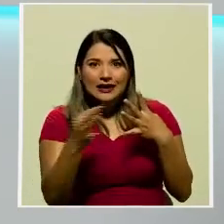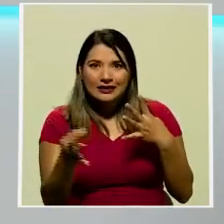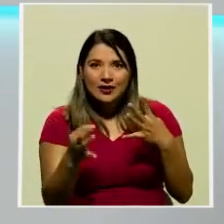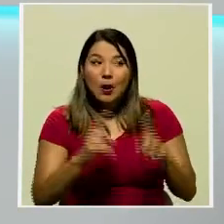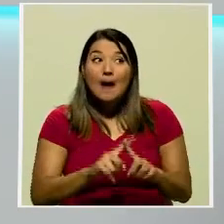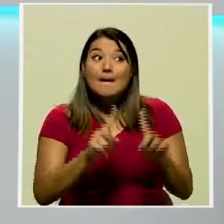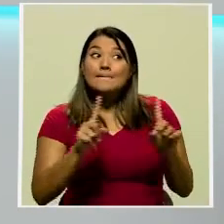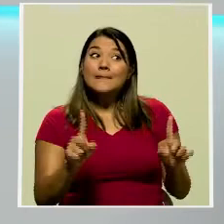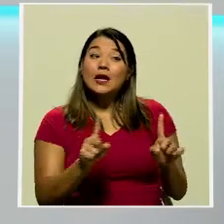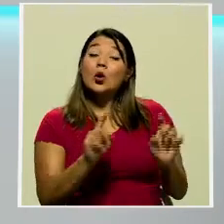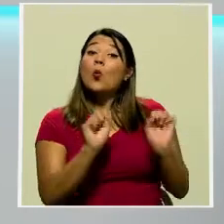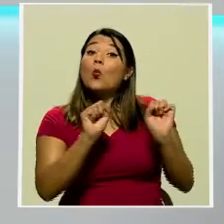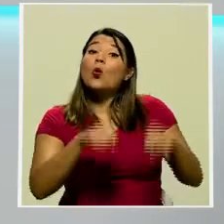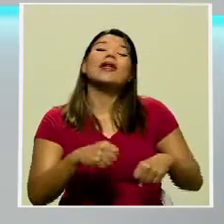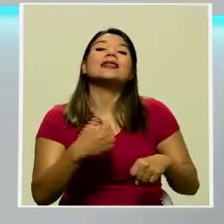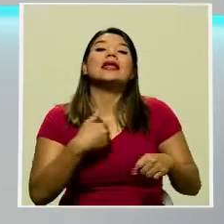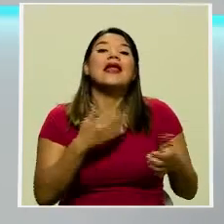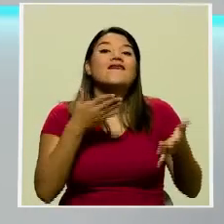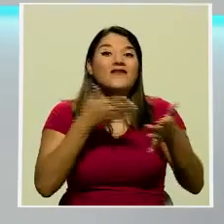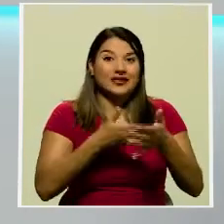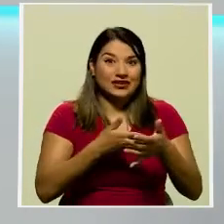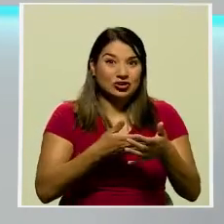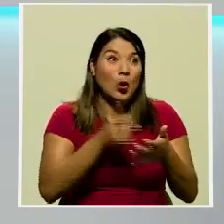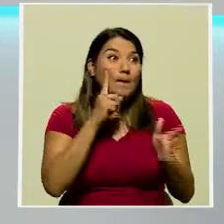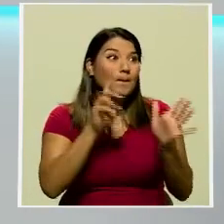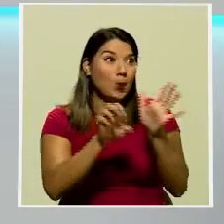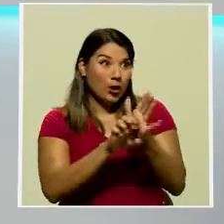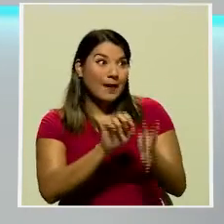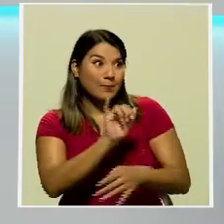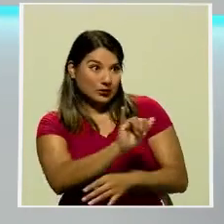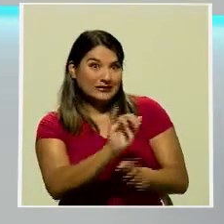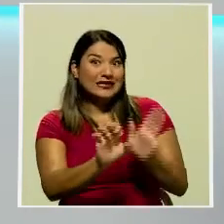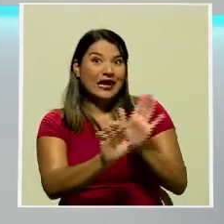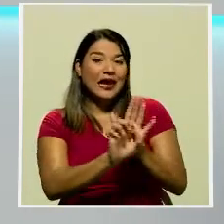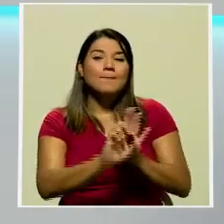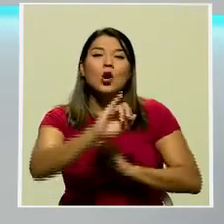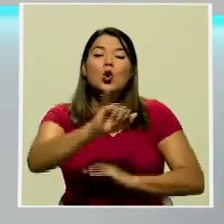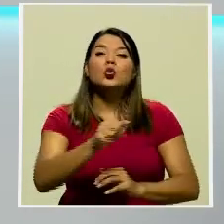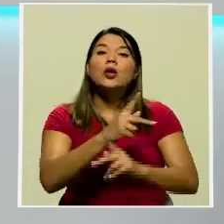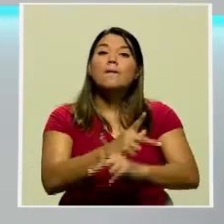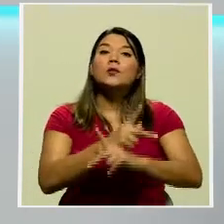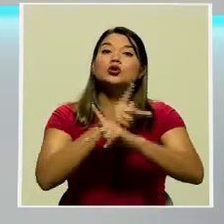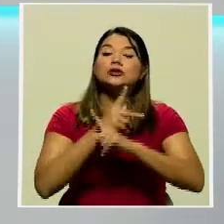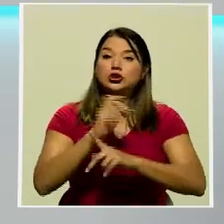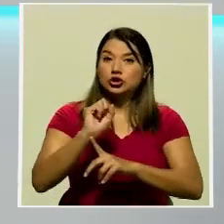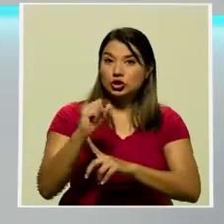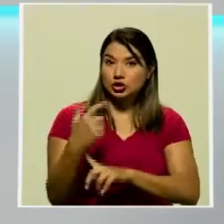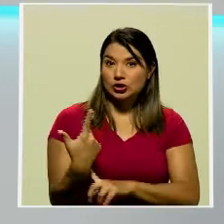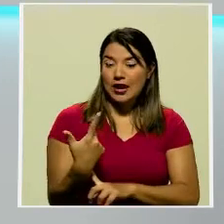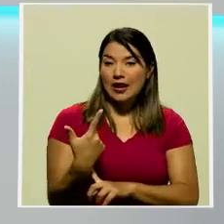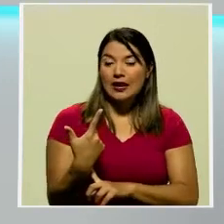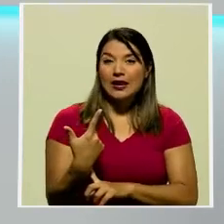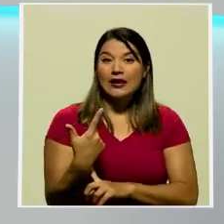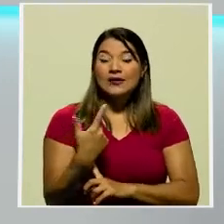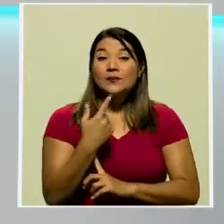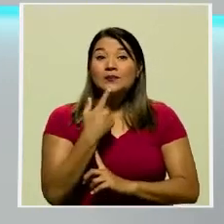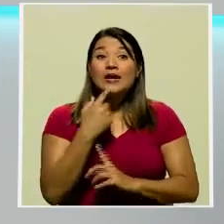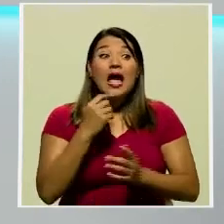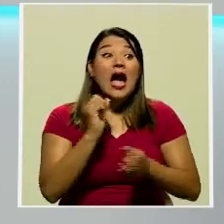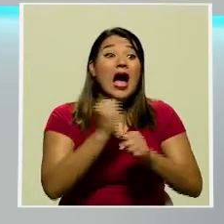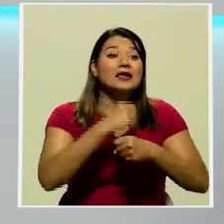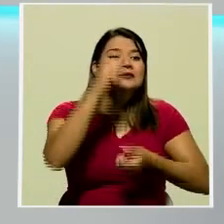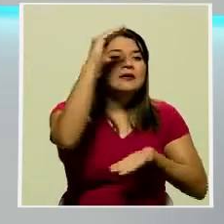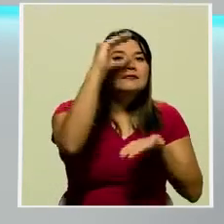costo. El costo que estamos viendo en el caso de la Junta de Protección Social es que merma